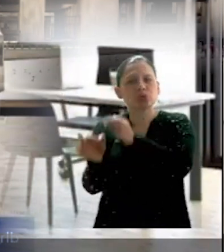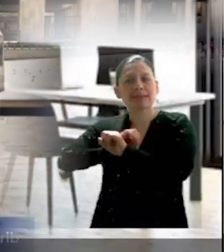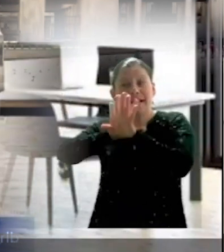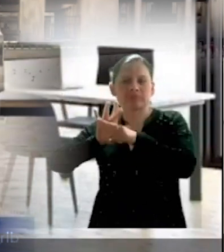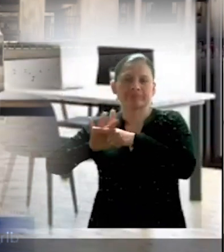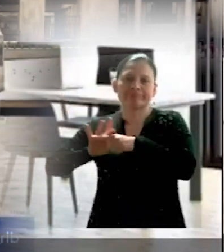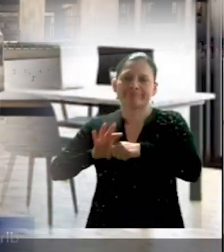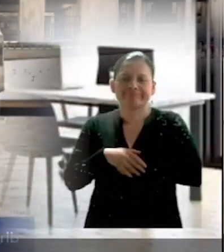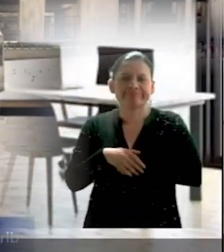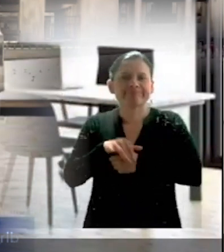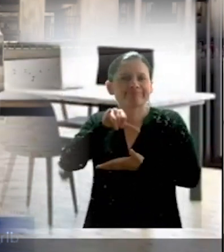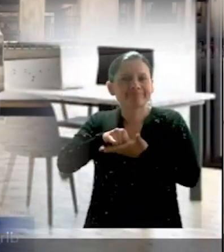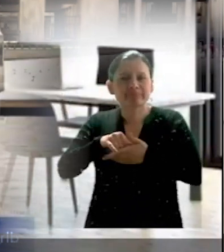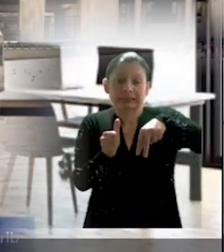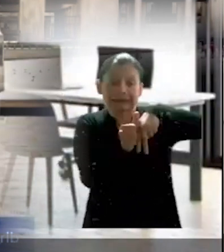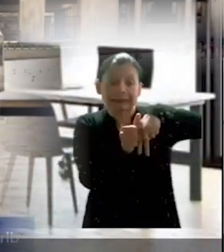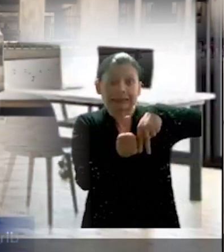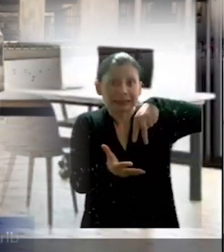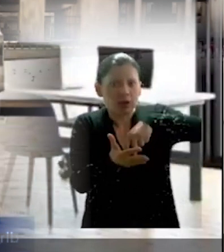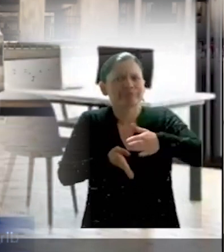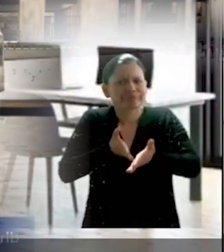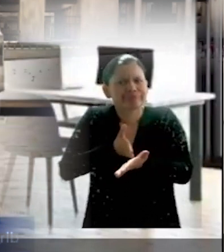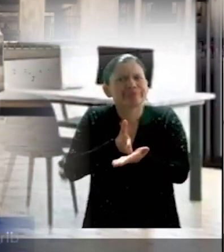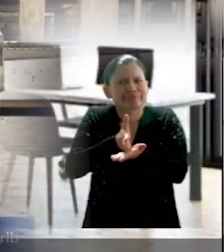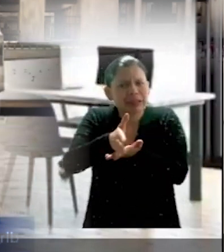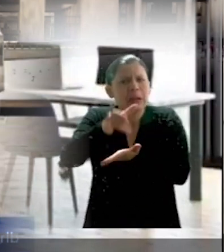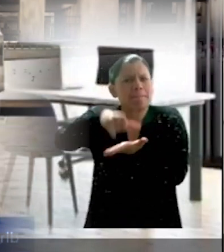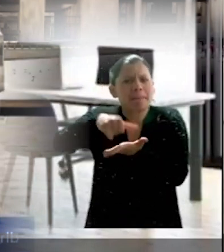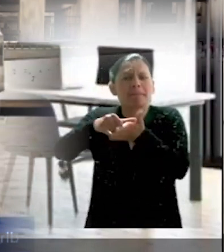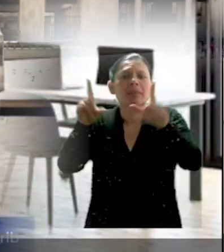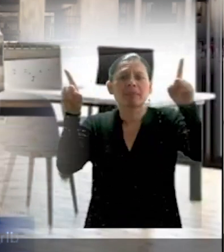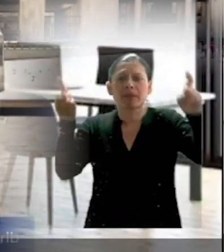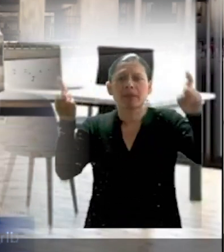tutela persistan sobre los mismos temas por mucho tiempo